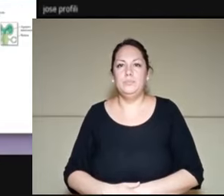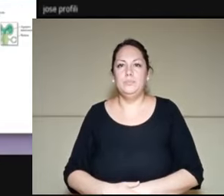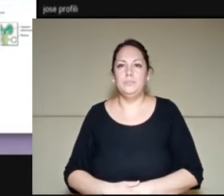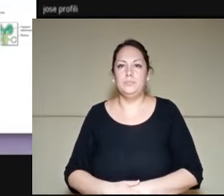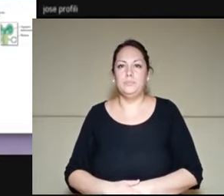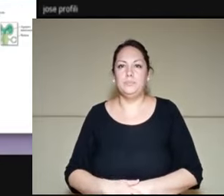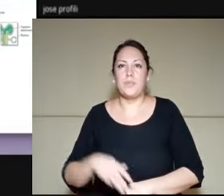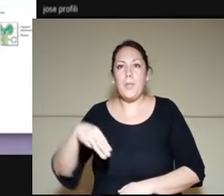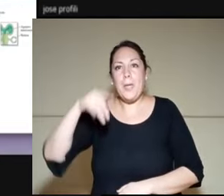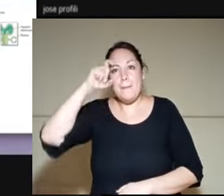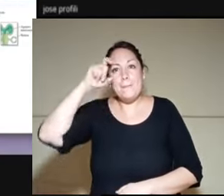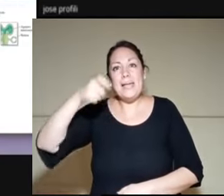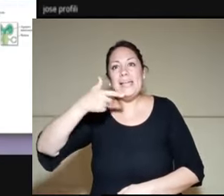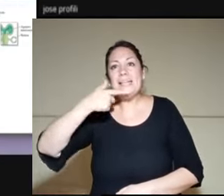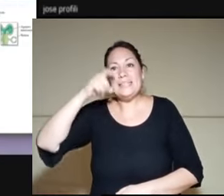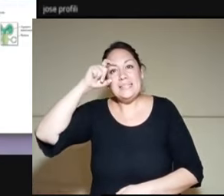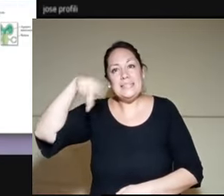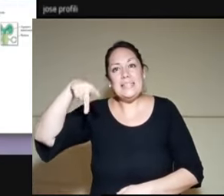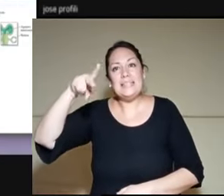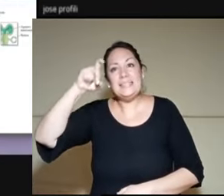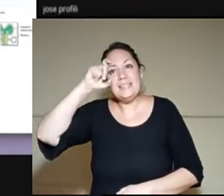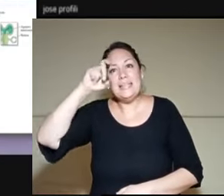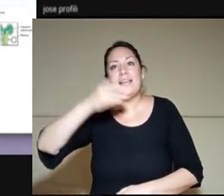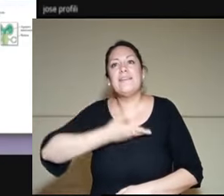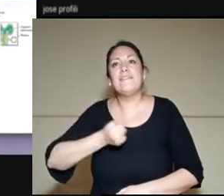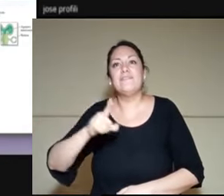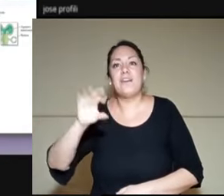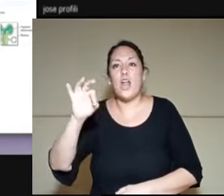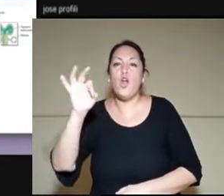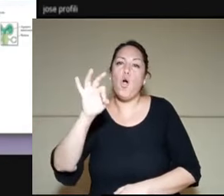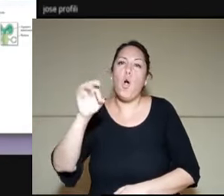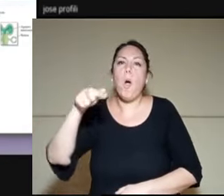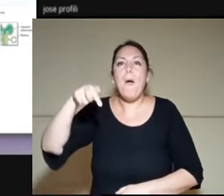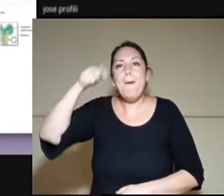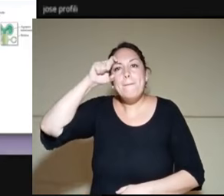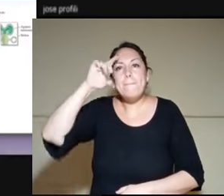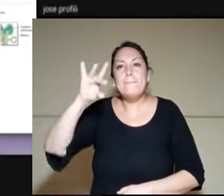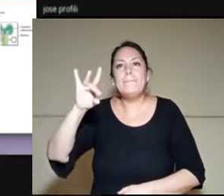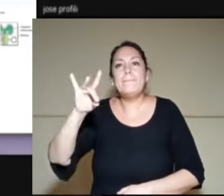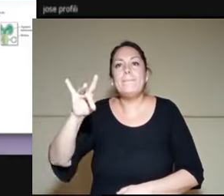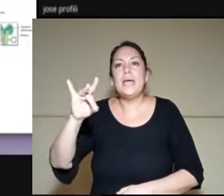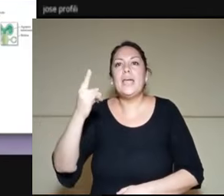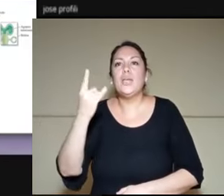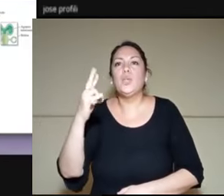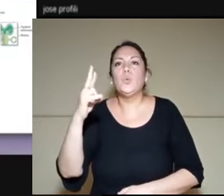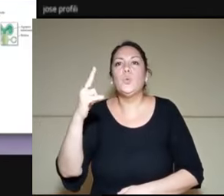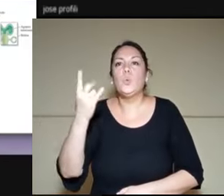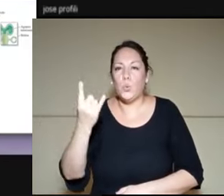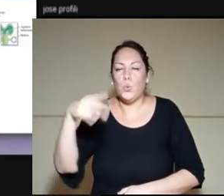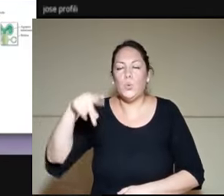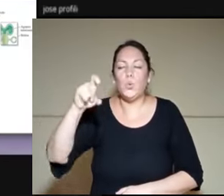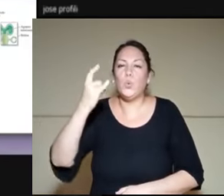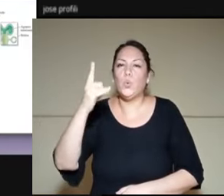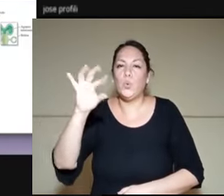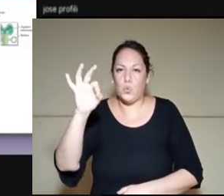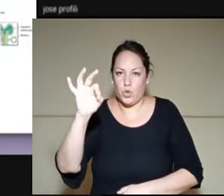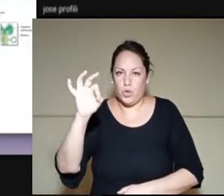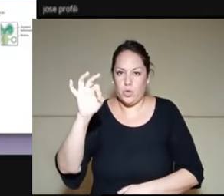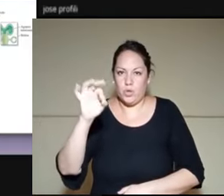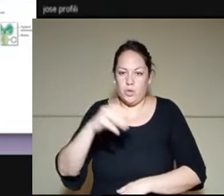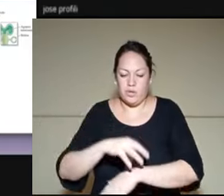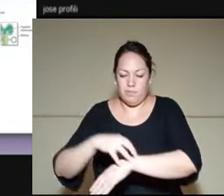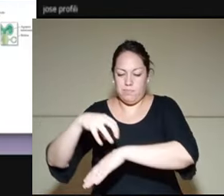secundaria también se llama mesencéfalo o pedúnculos cerebrales. Y la vesícula que se